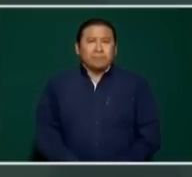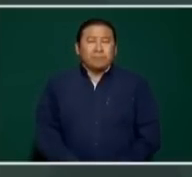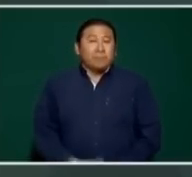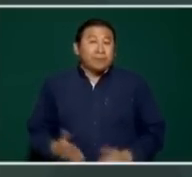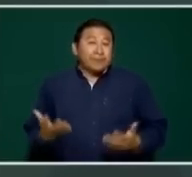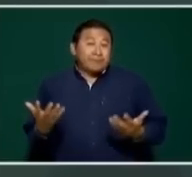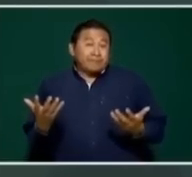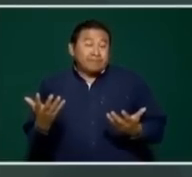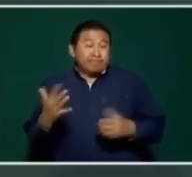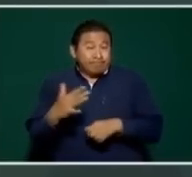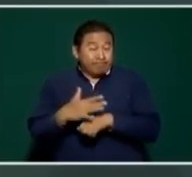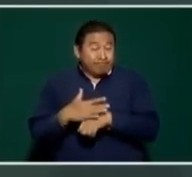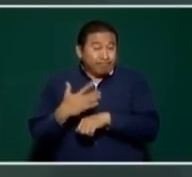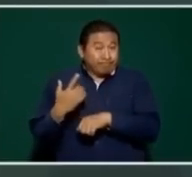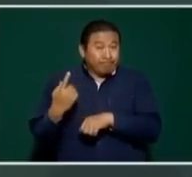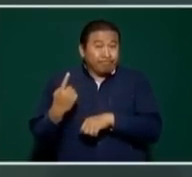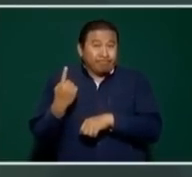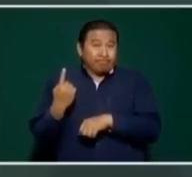Porque